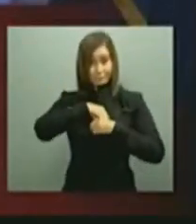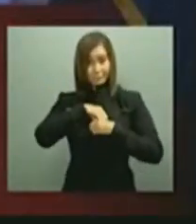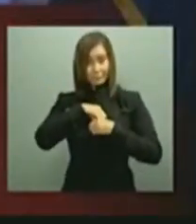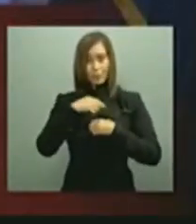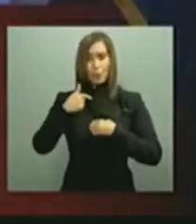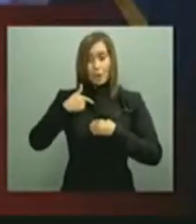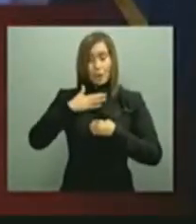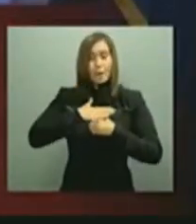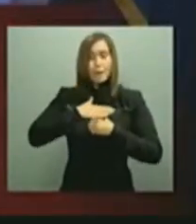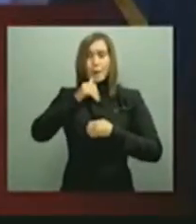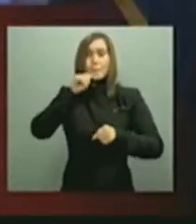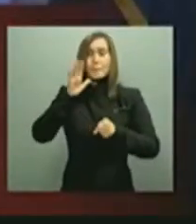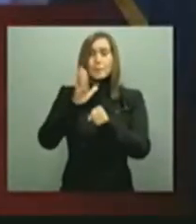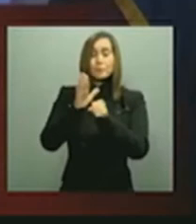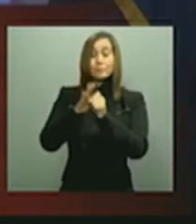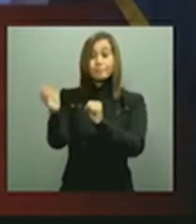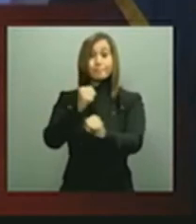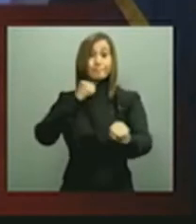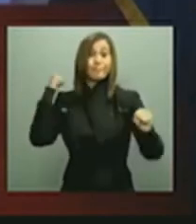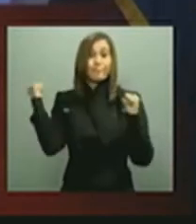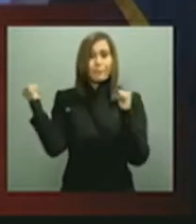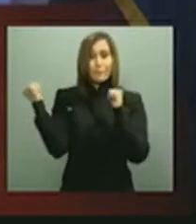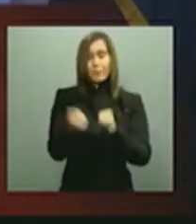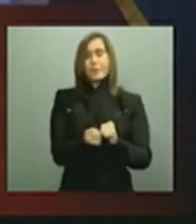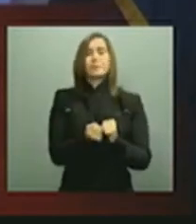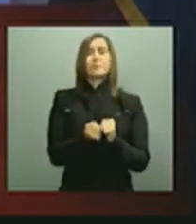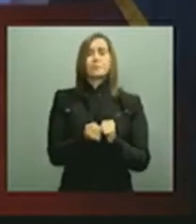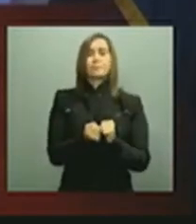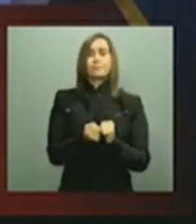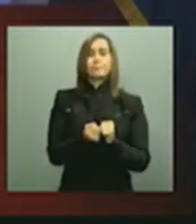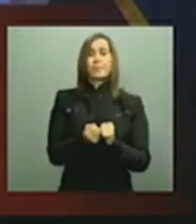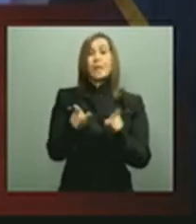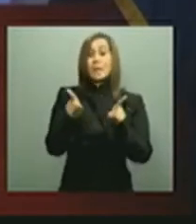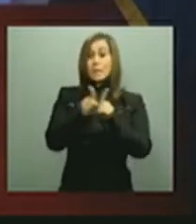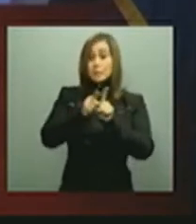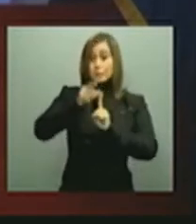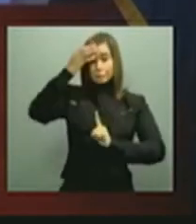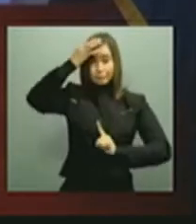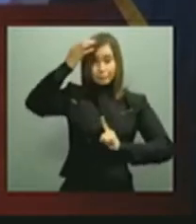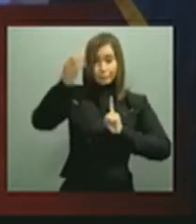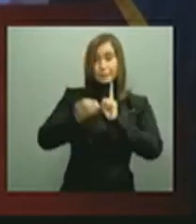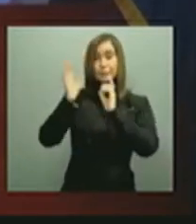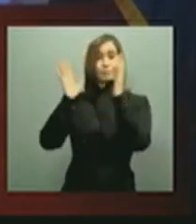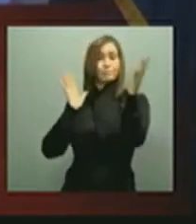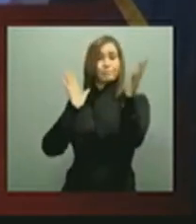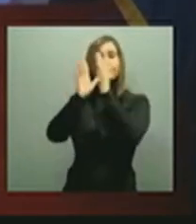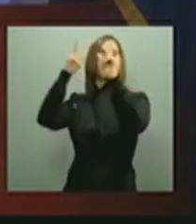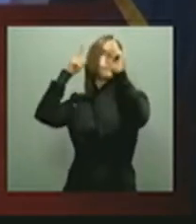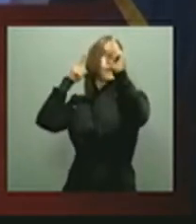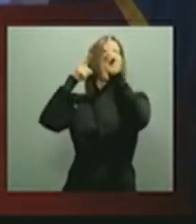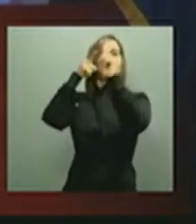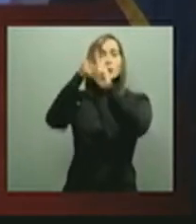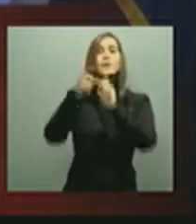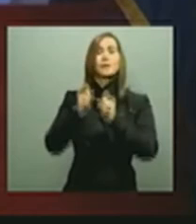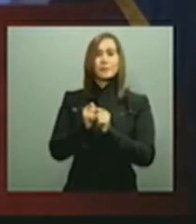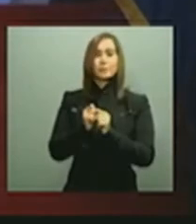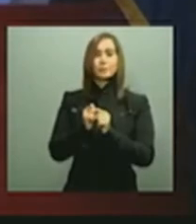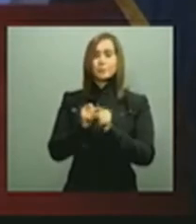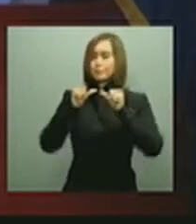de verdad que fue muy fuerte. Los hospitales llegamos a un punto que ya entendíamos que iba a